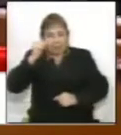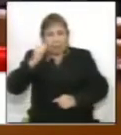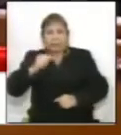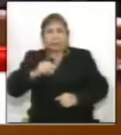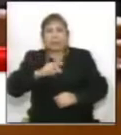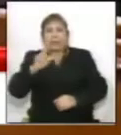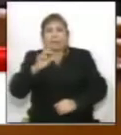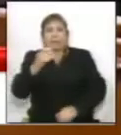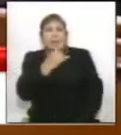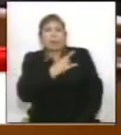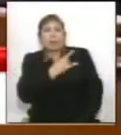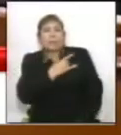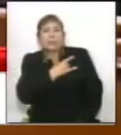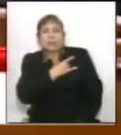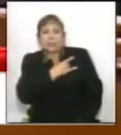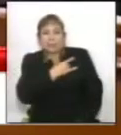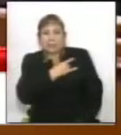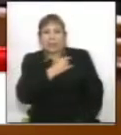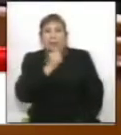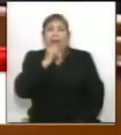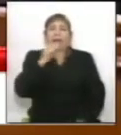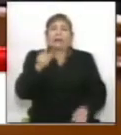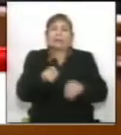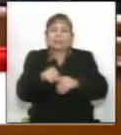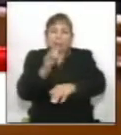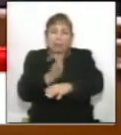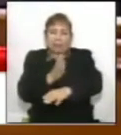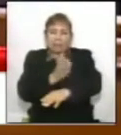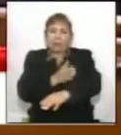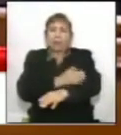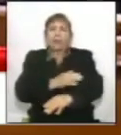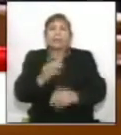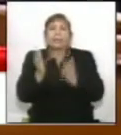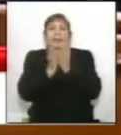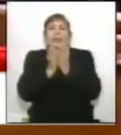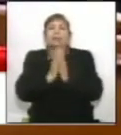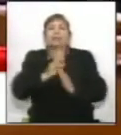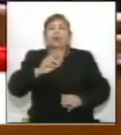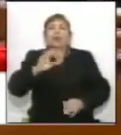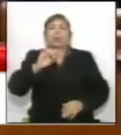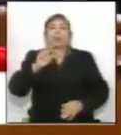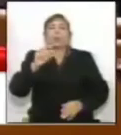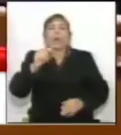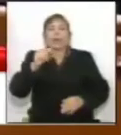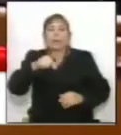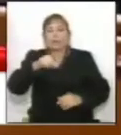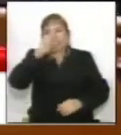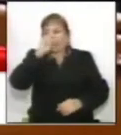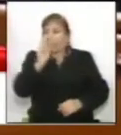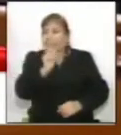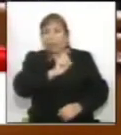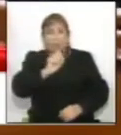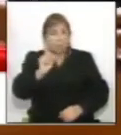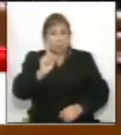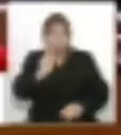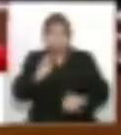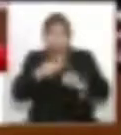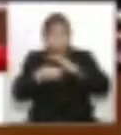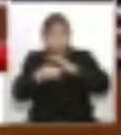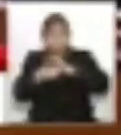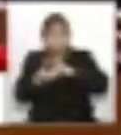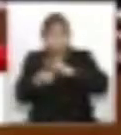reforma universitaria, así como la mejora de la educación rural de nuestro país, pero no avalaremos ningún acto de